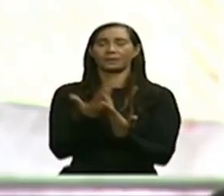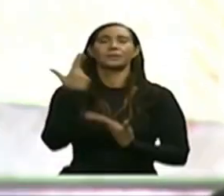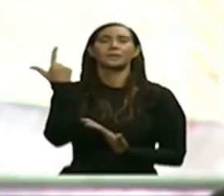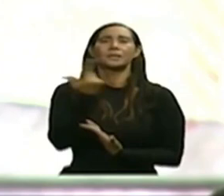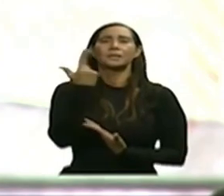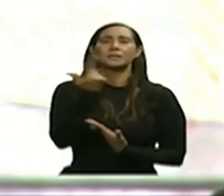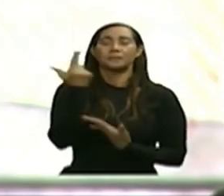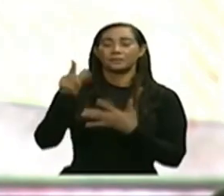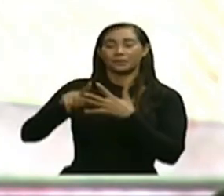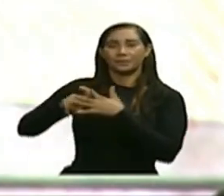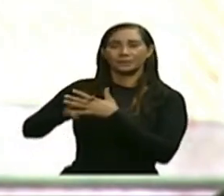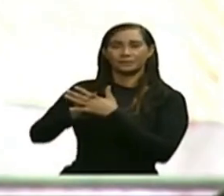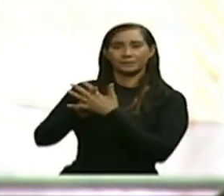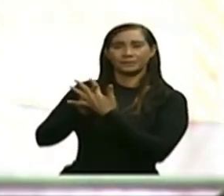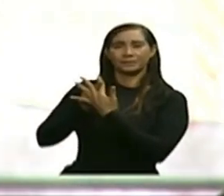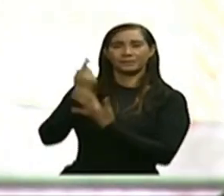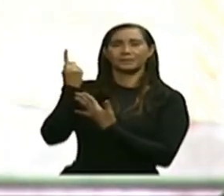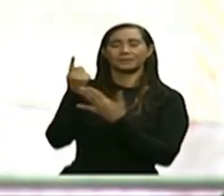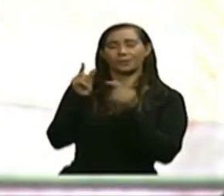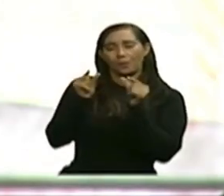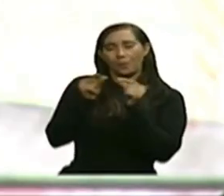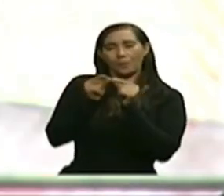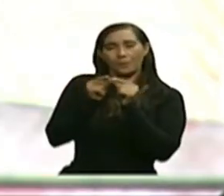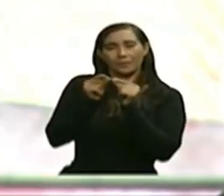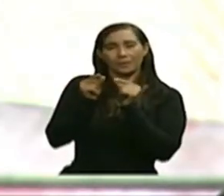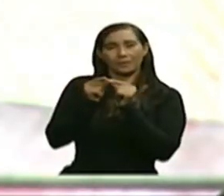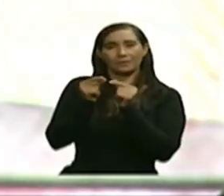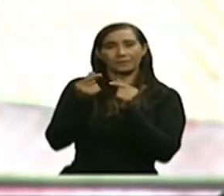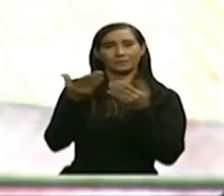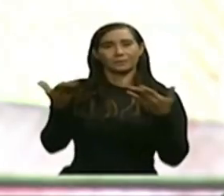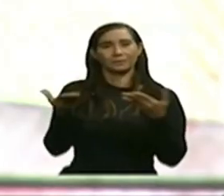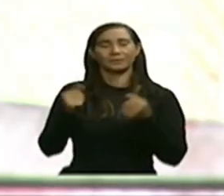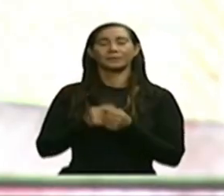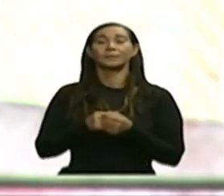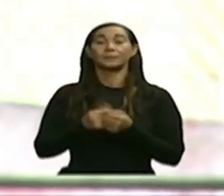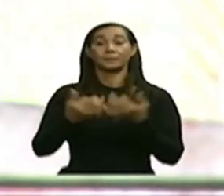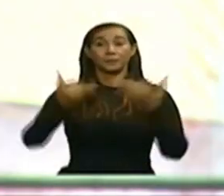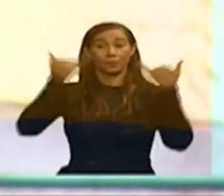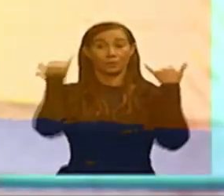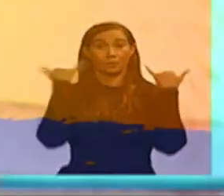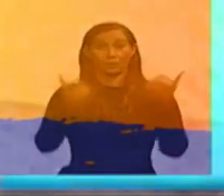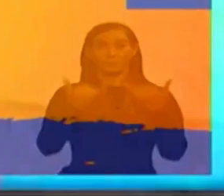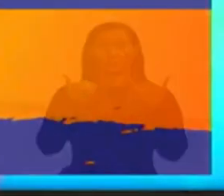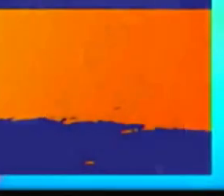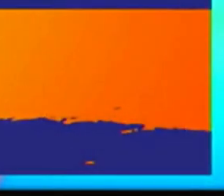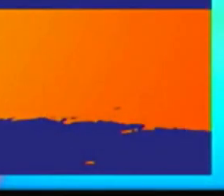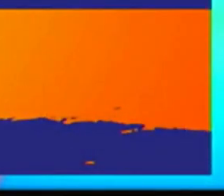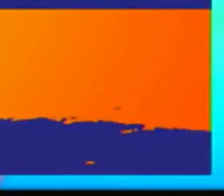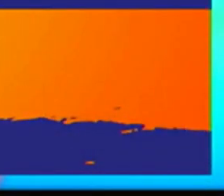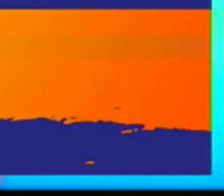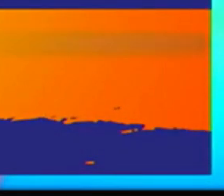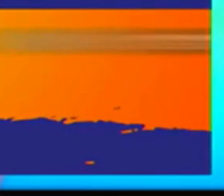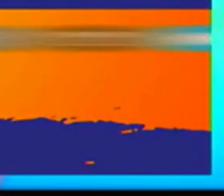siempre se inician con pequeños caminos, y hoy es el...